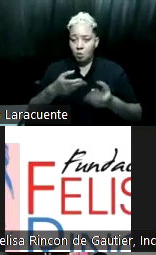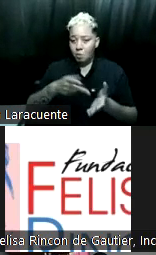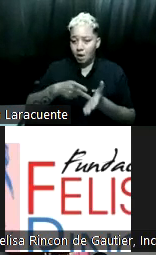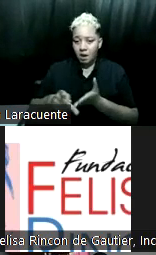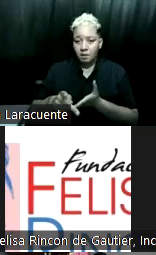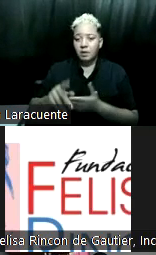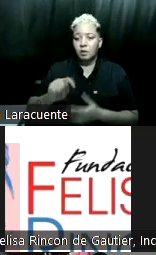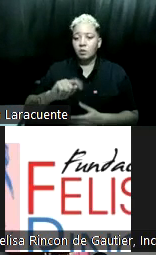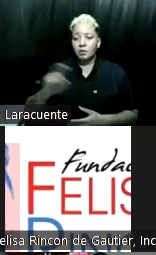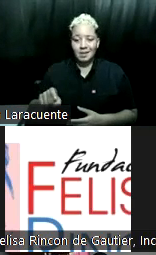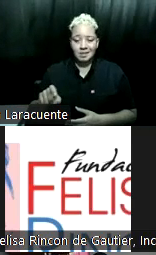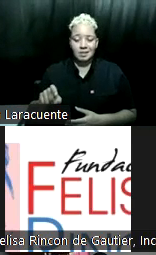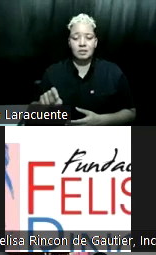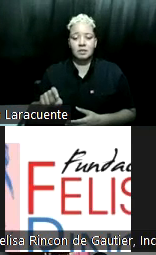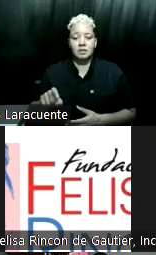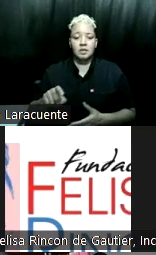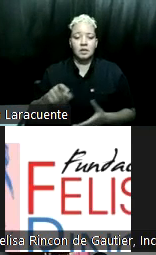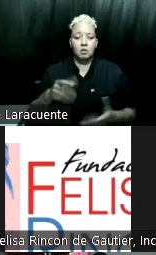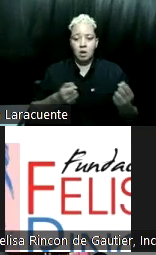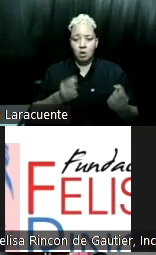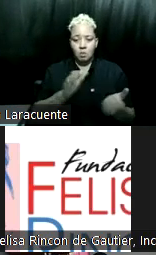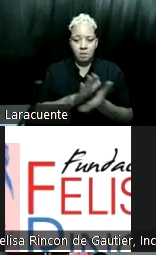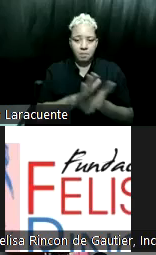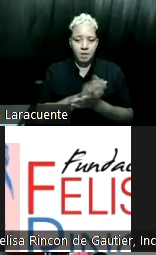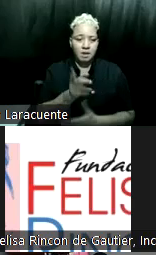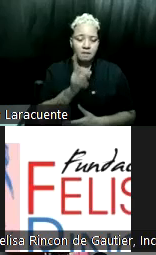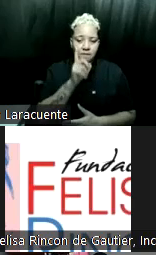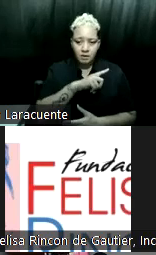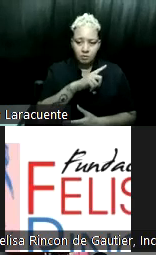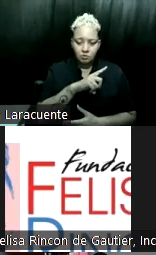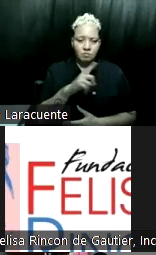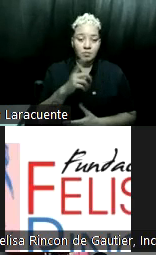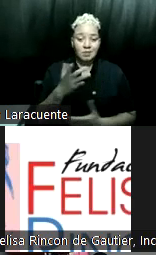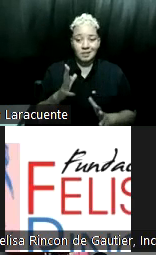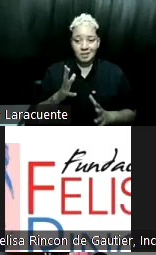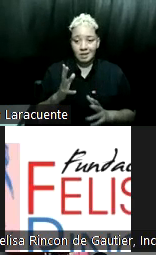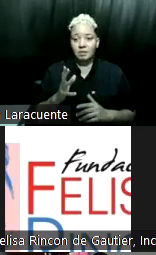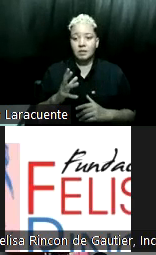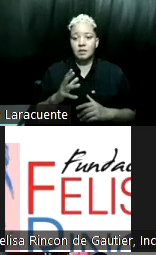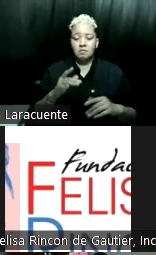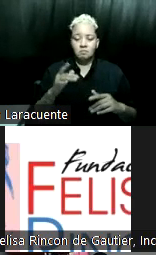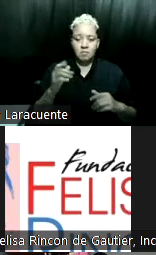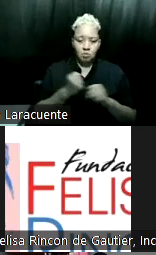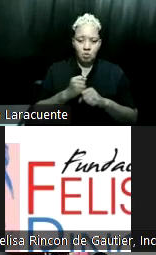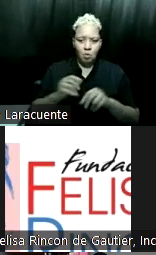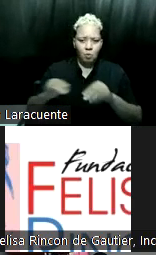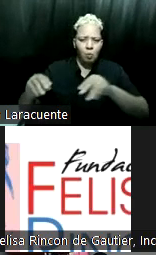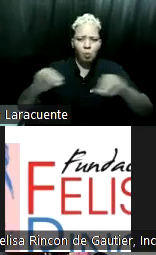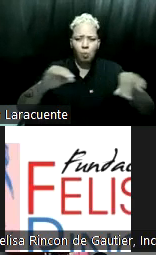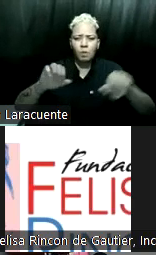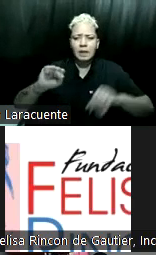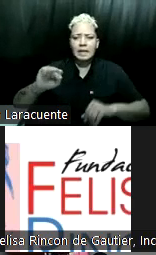vehículos se vendían con papeles falsos. Ya se hablaba en aquellos años del polvo del Sahara. Se